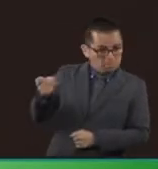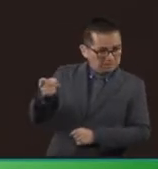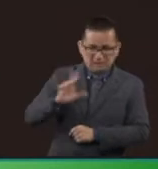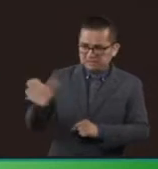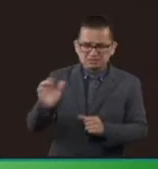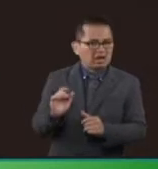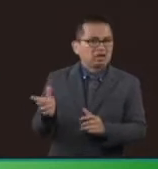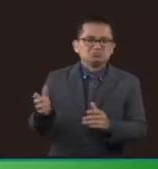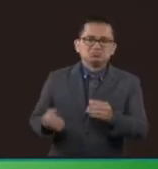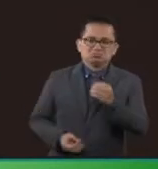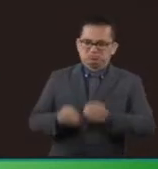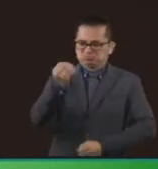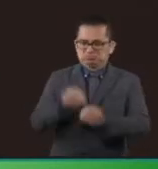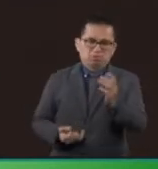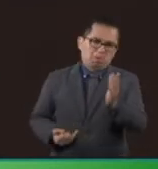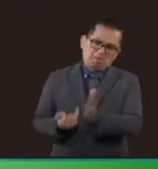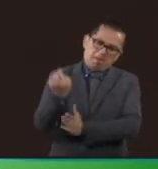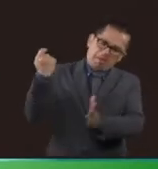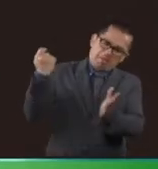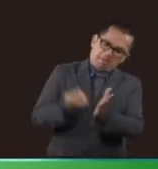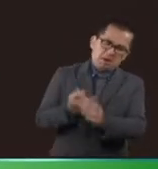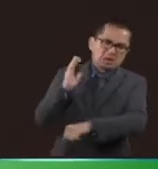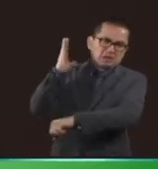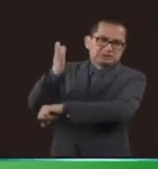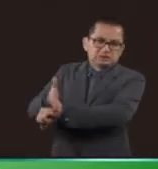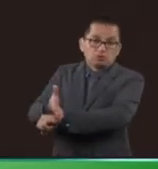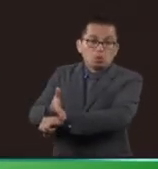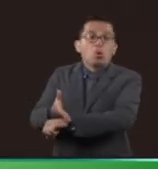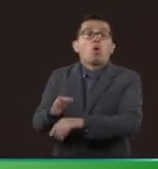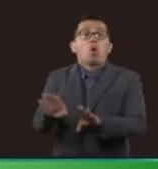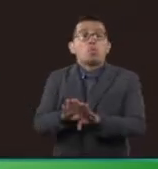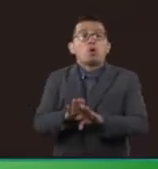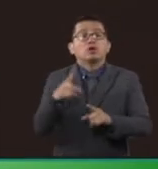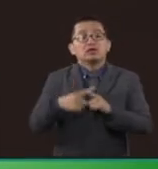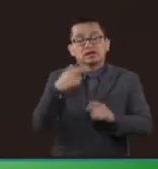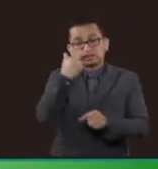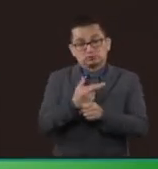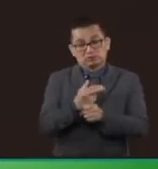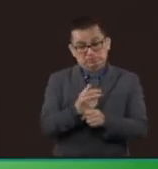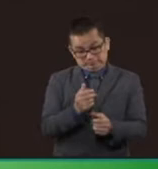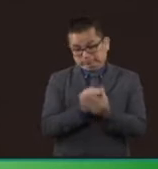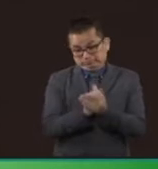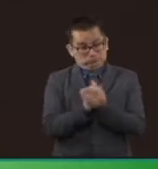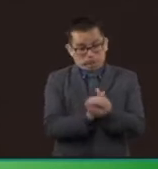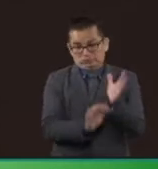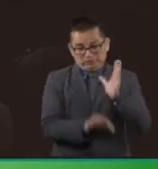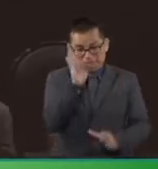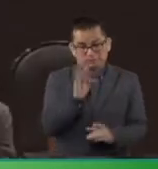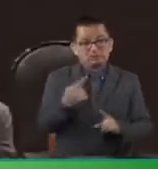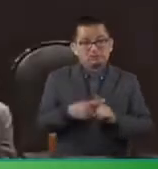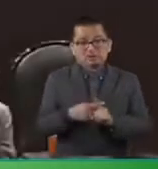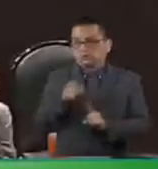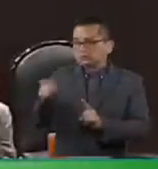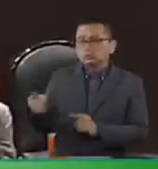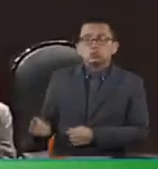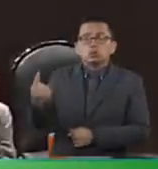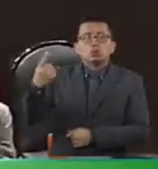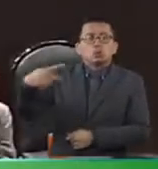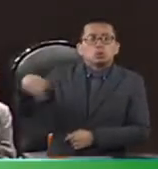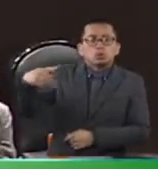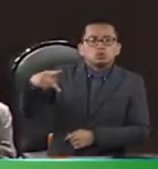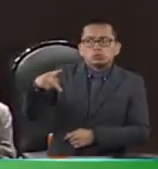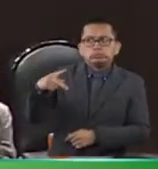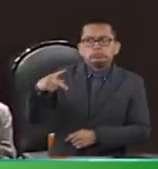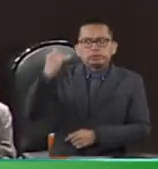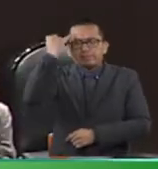tribunal un tribunal colegiado elegido por sorteo un viejo sabio único delito fue pensar